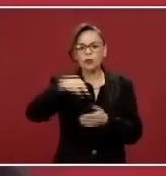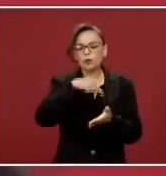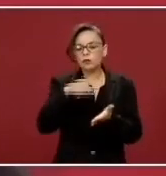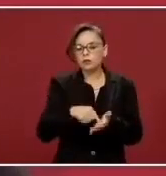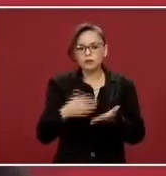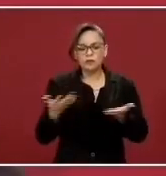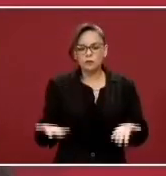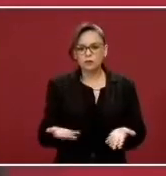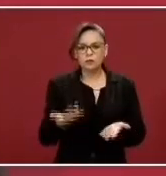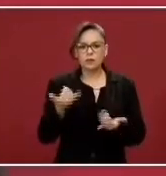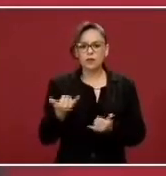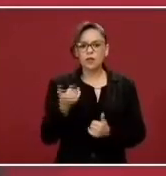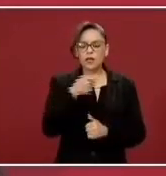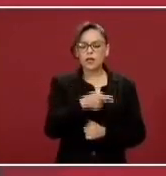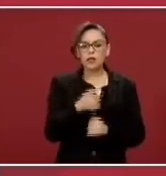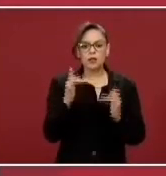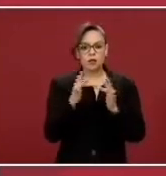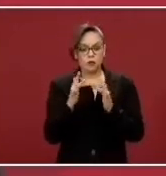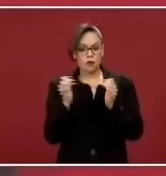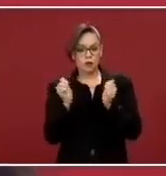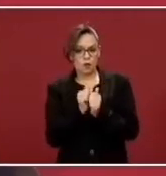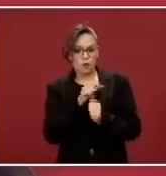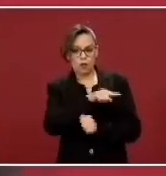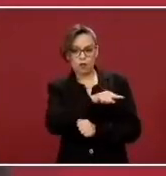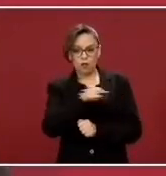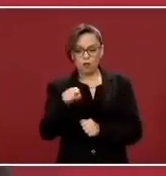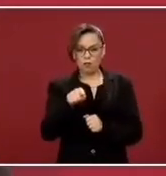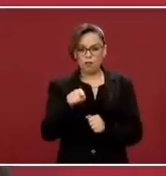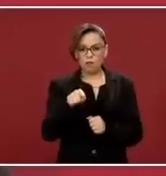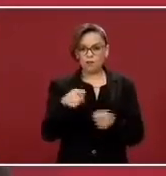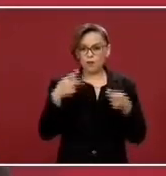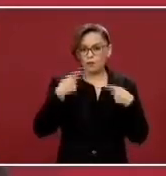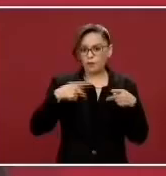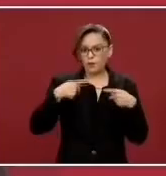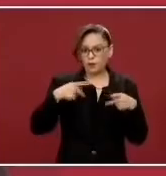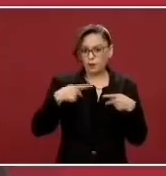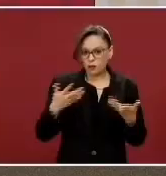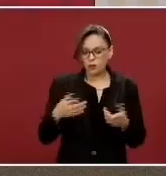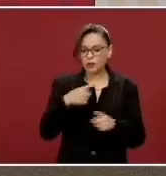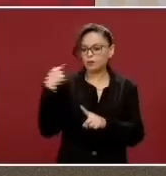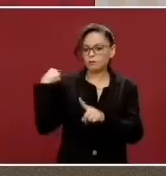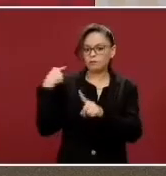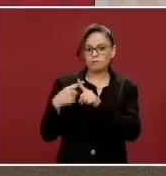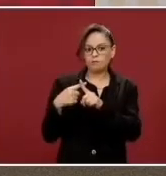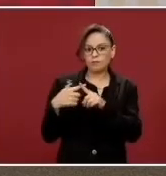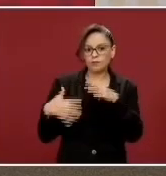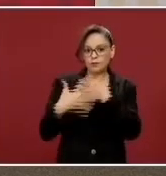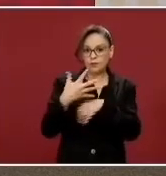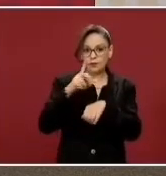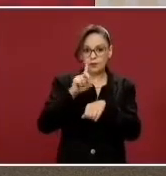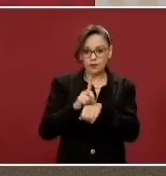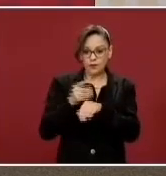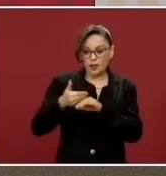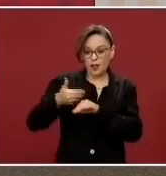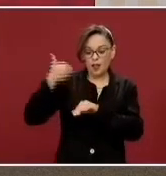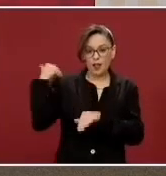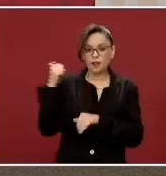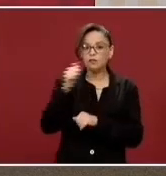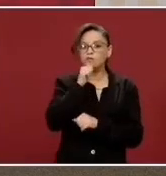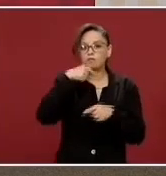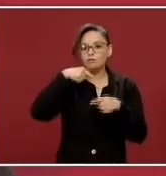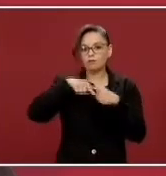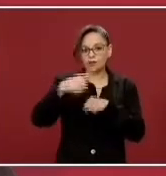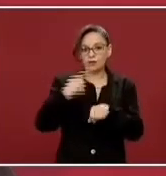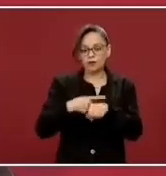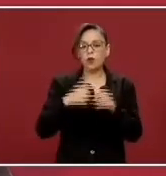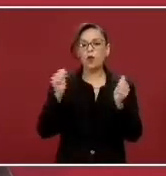tiene contacto conocido en los 15 días anteriores al inicio de la enfermedad con una persona que